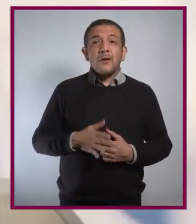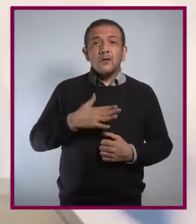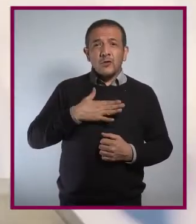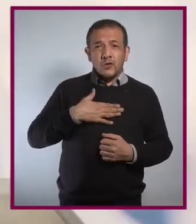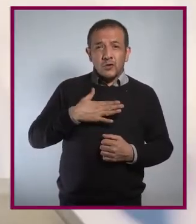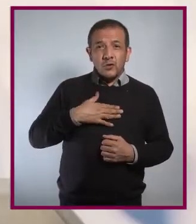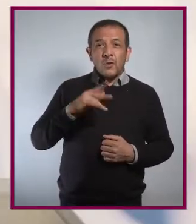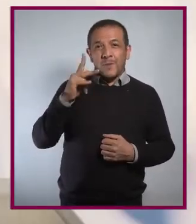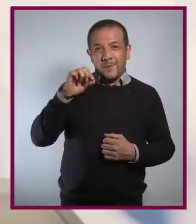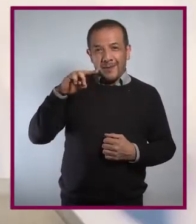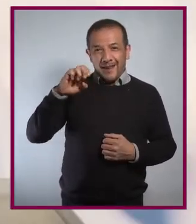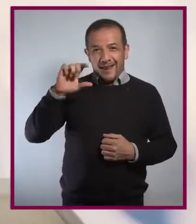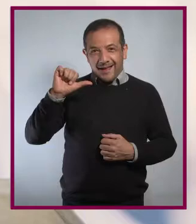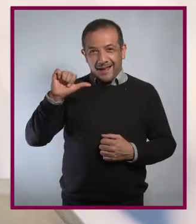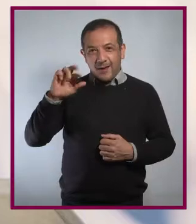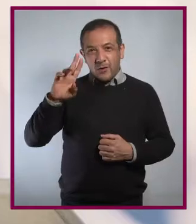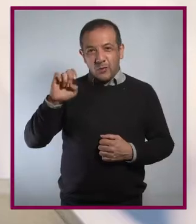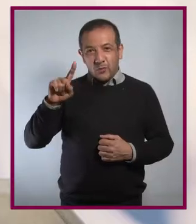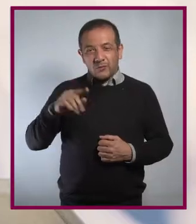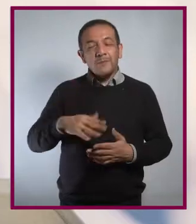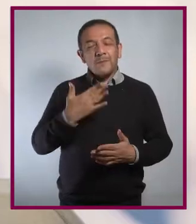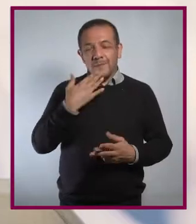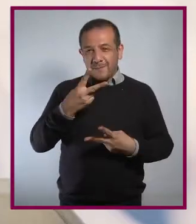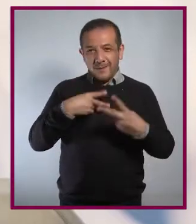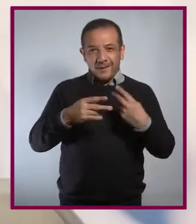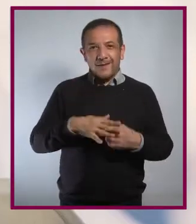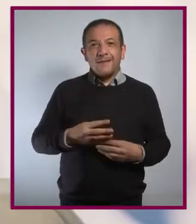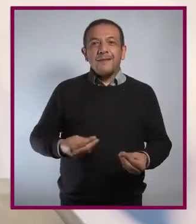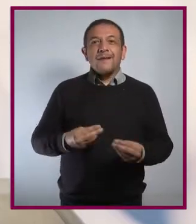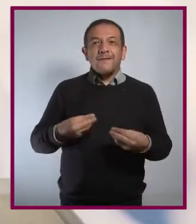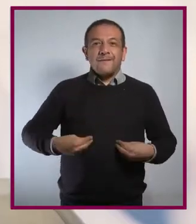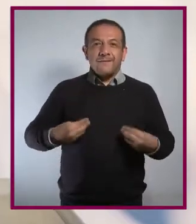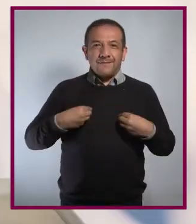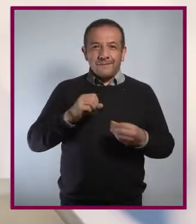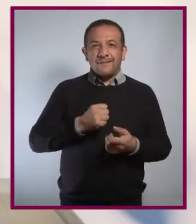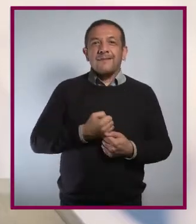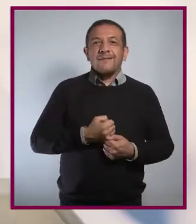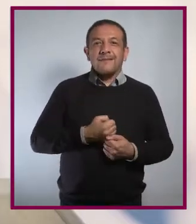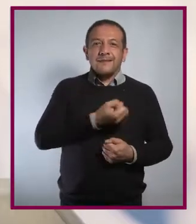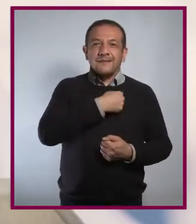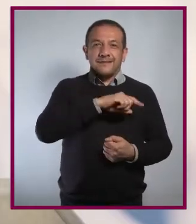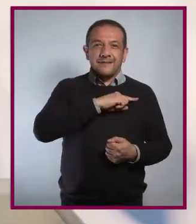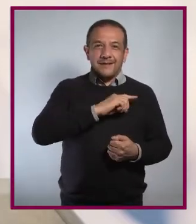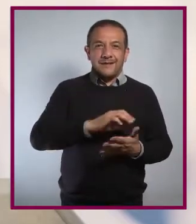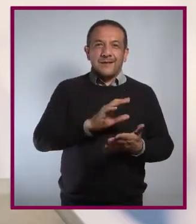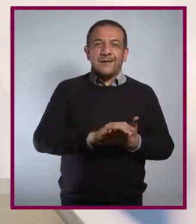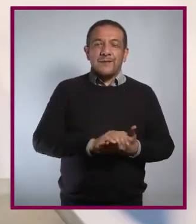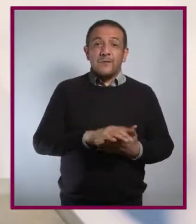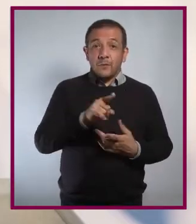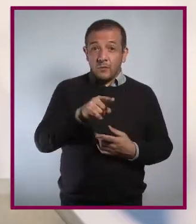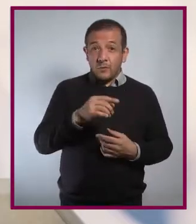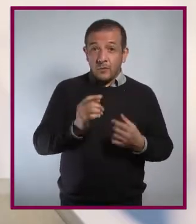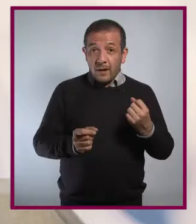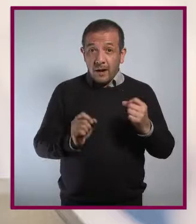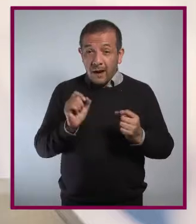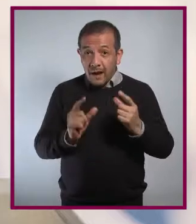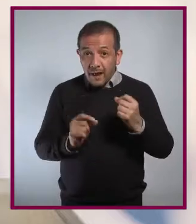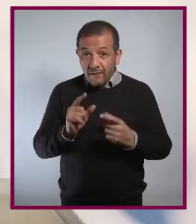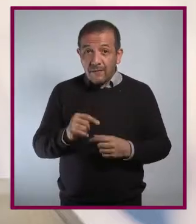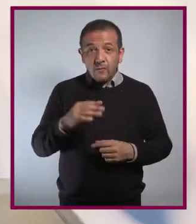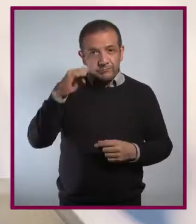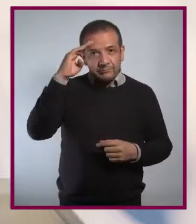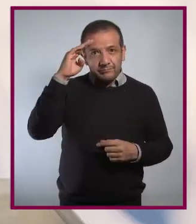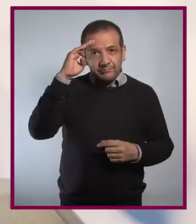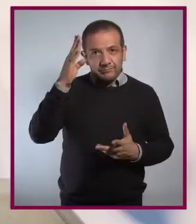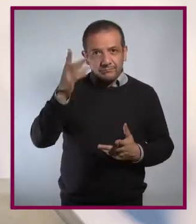Yo soy Pamela Ruz. Les damos la bienvenida a otro capítulo de Vida Saludable. ¿Alguna vez te has preguntado por qué tenemos